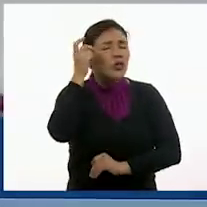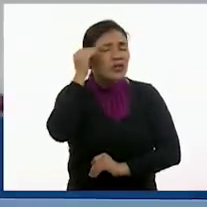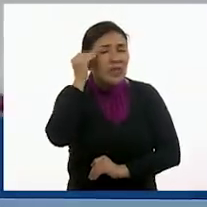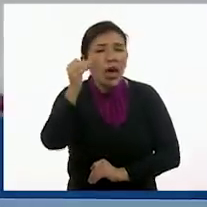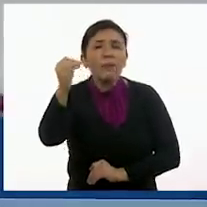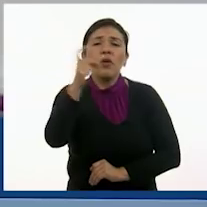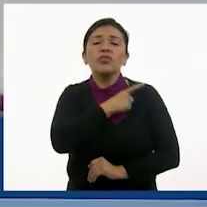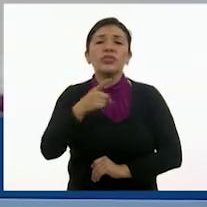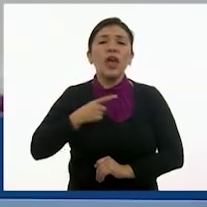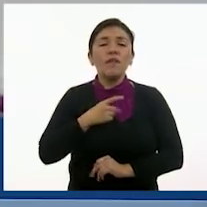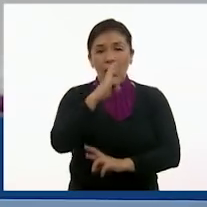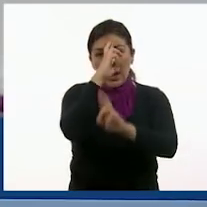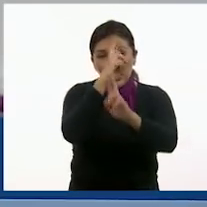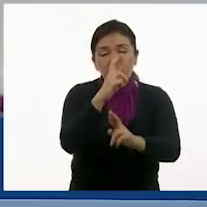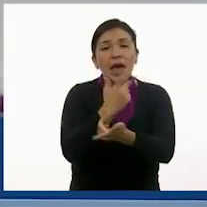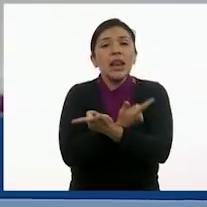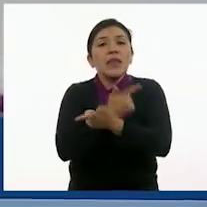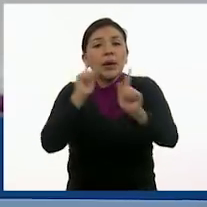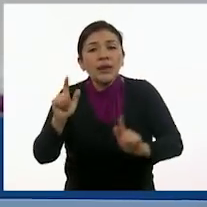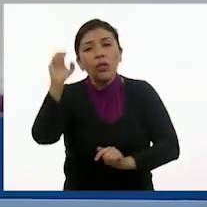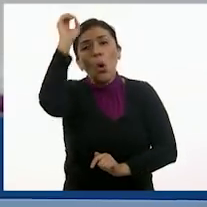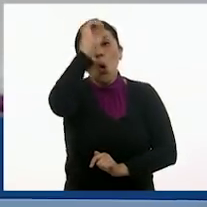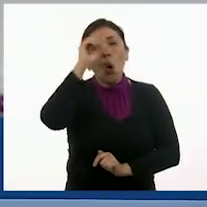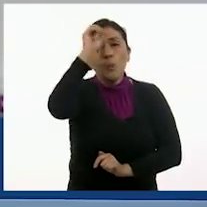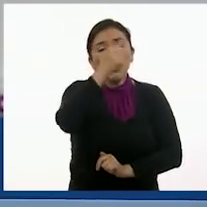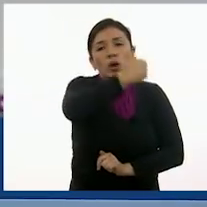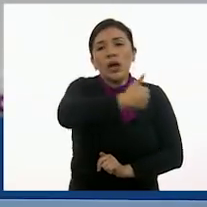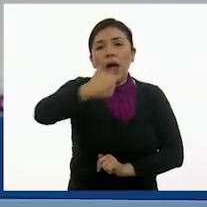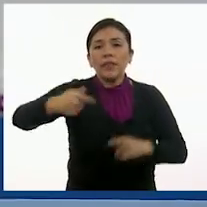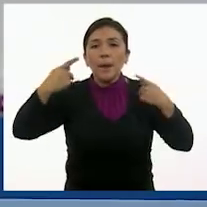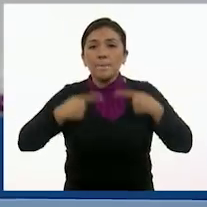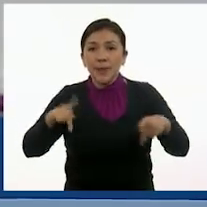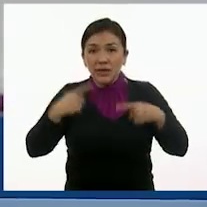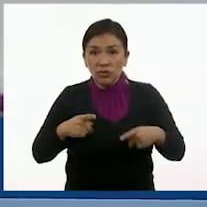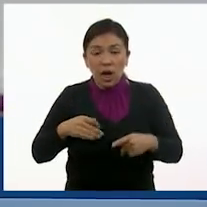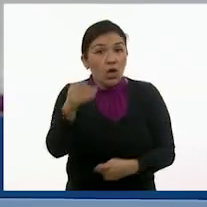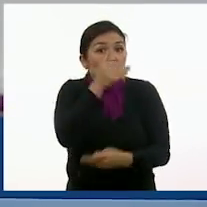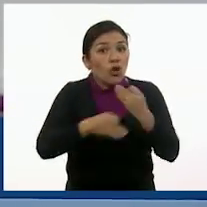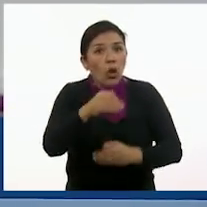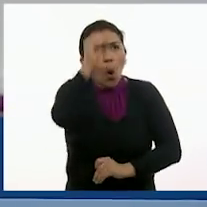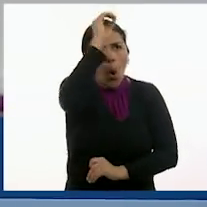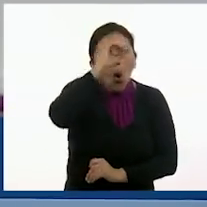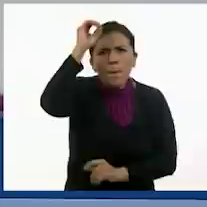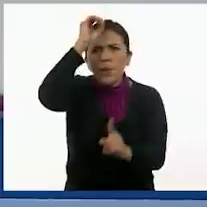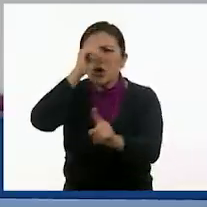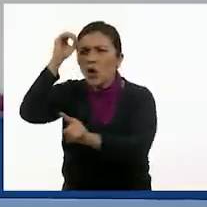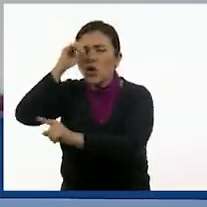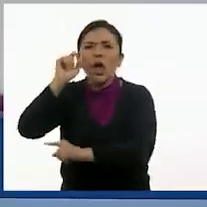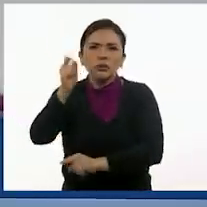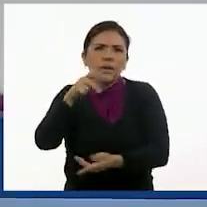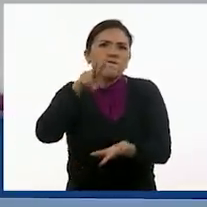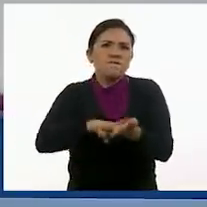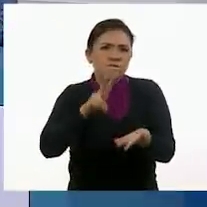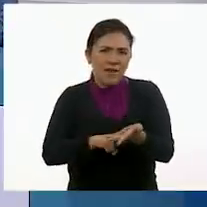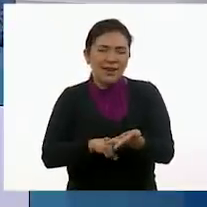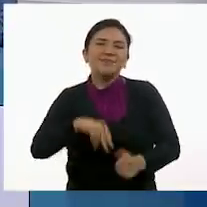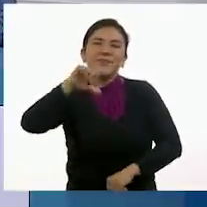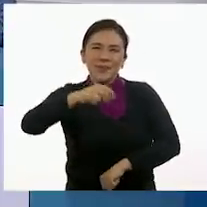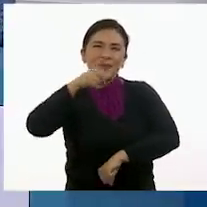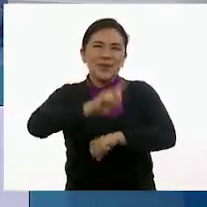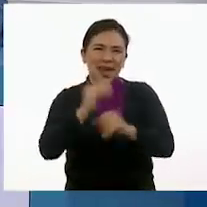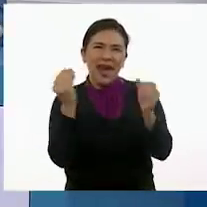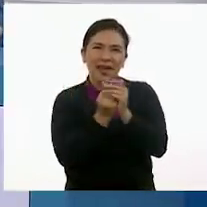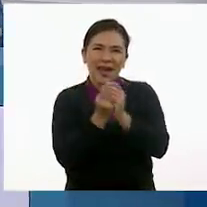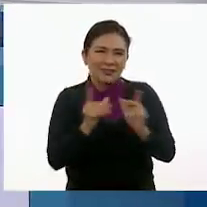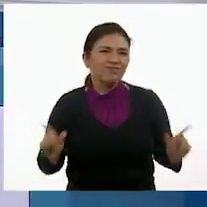la libertad y opinión de los demás, porque todas nuestras opiniones cuentan. Pues por hoy hemos